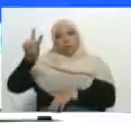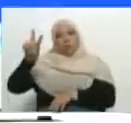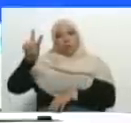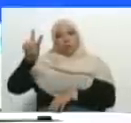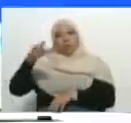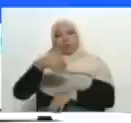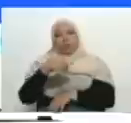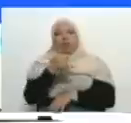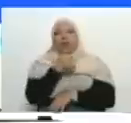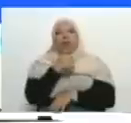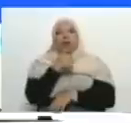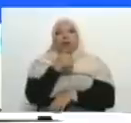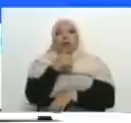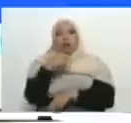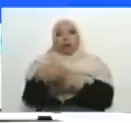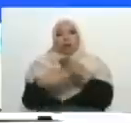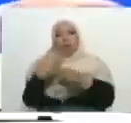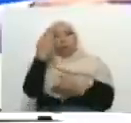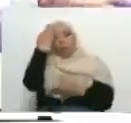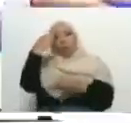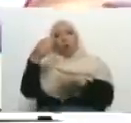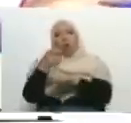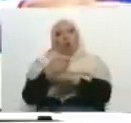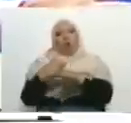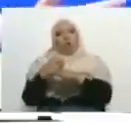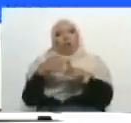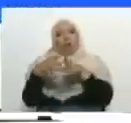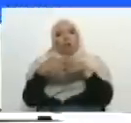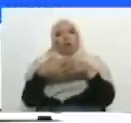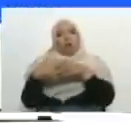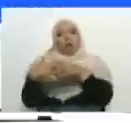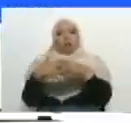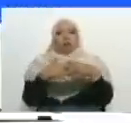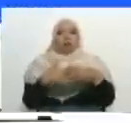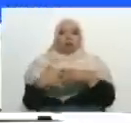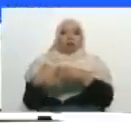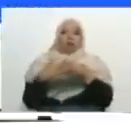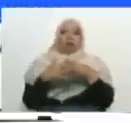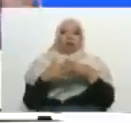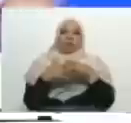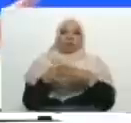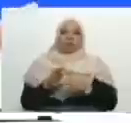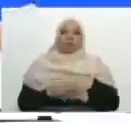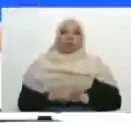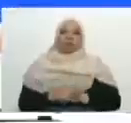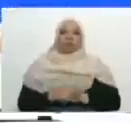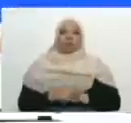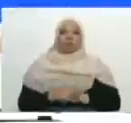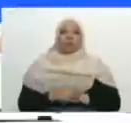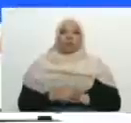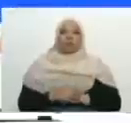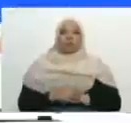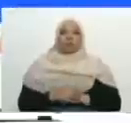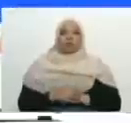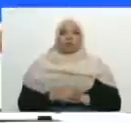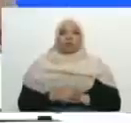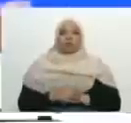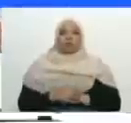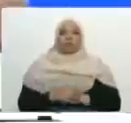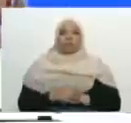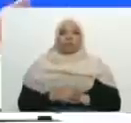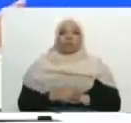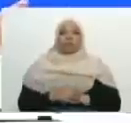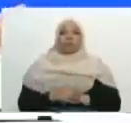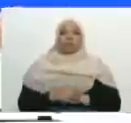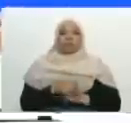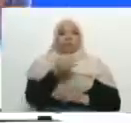¿Y quién obstaculizó ese acuerdo social? El gobierno de los Estados Unidos, que ha impedido que los